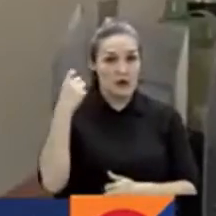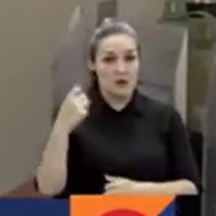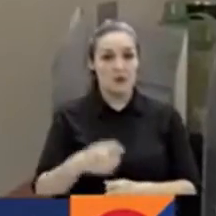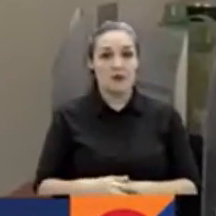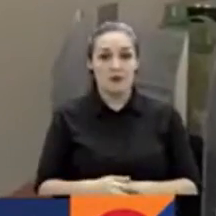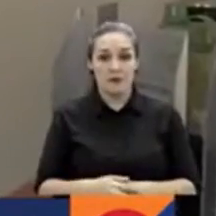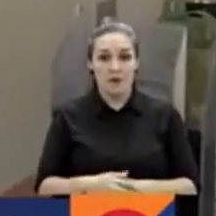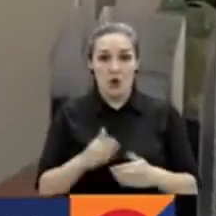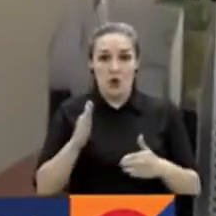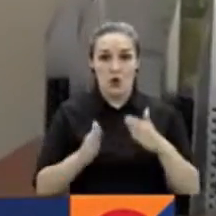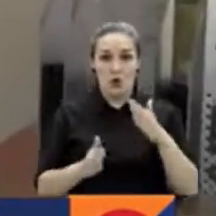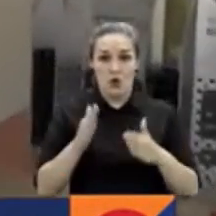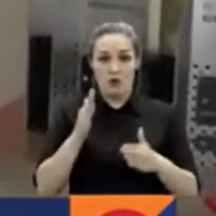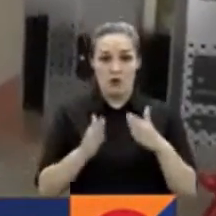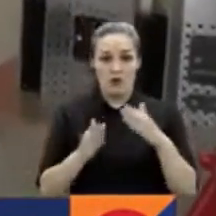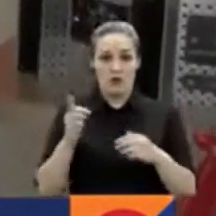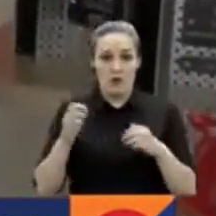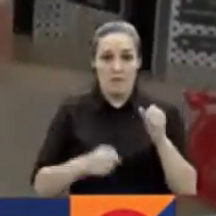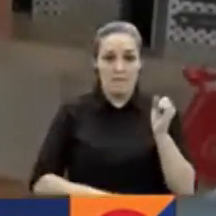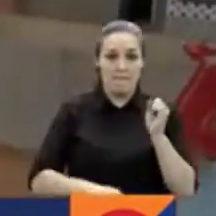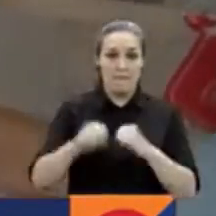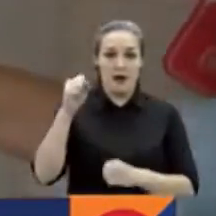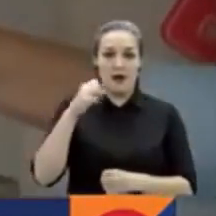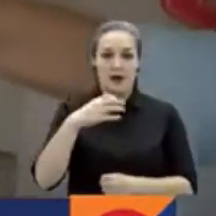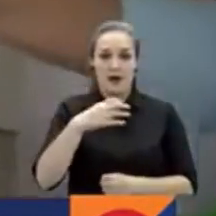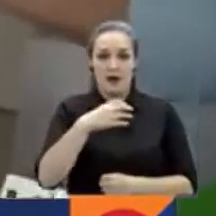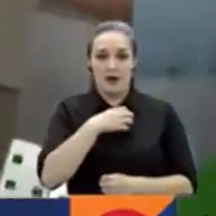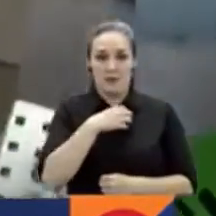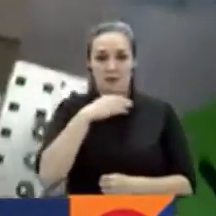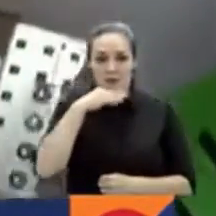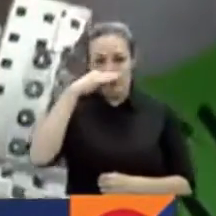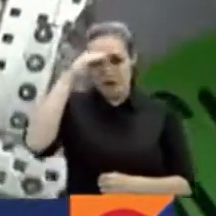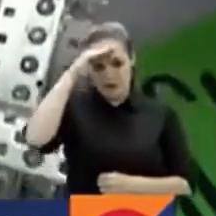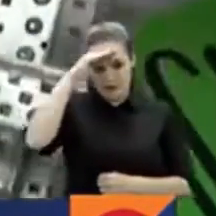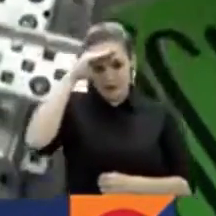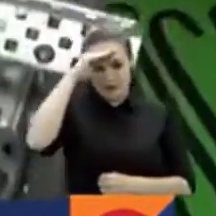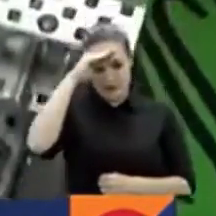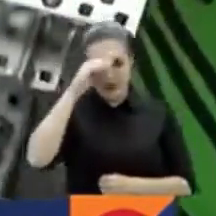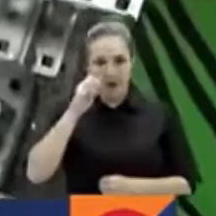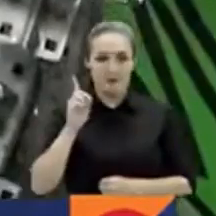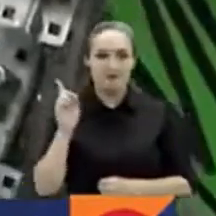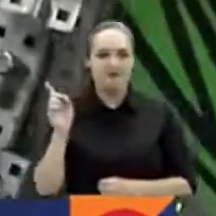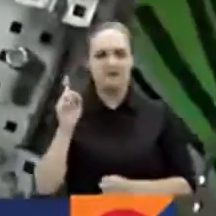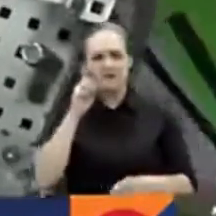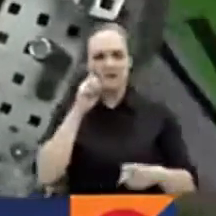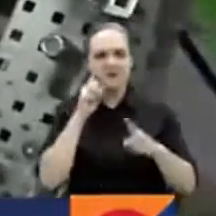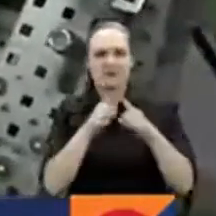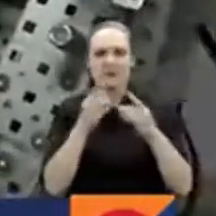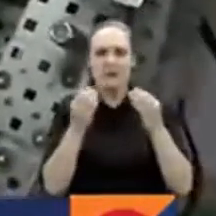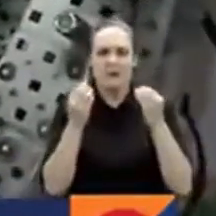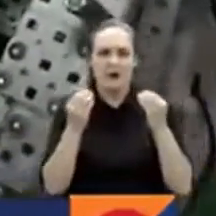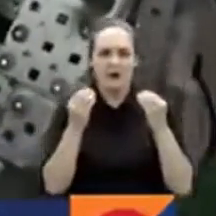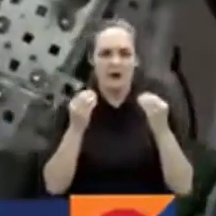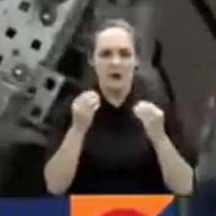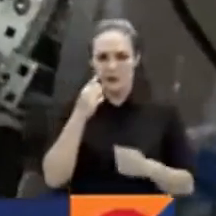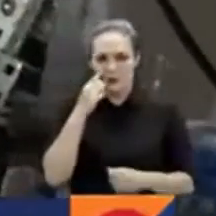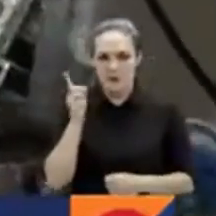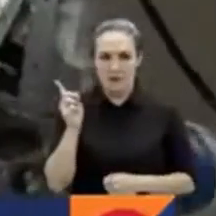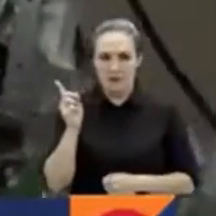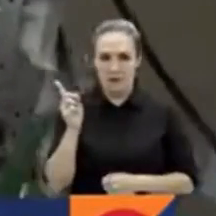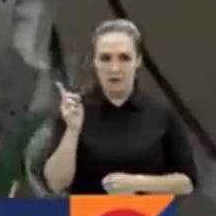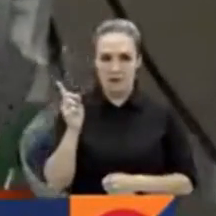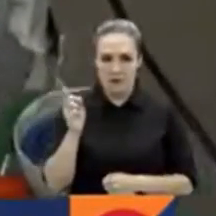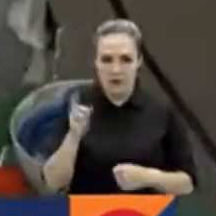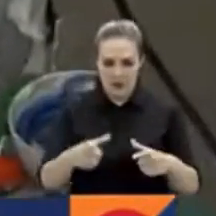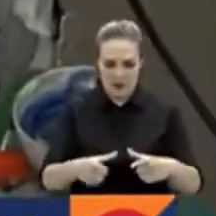Este es el robot con el que fuimos campeones en Medellín. La función que cumple básicamente es recoger estos